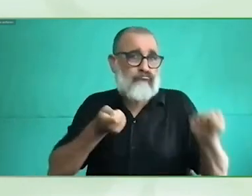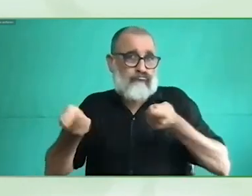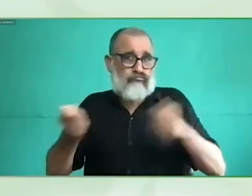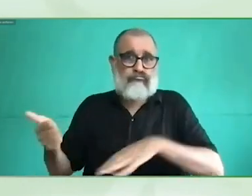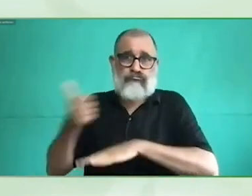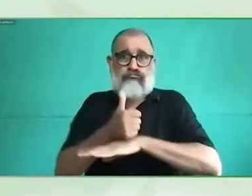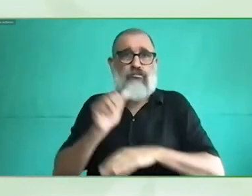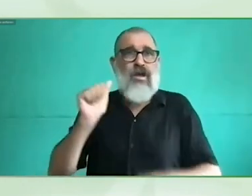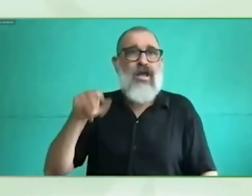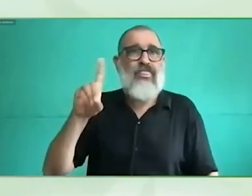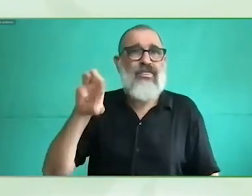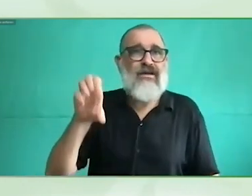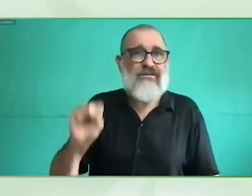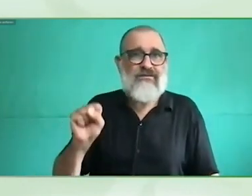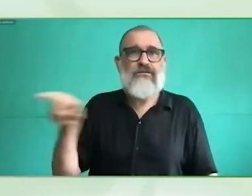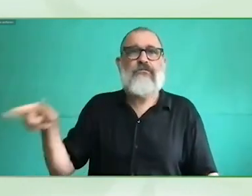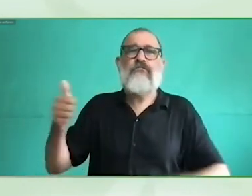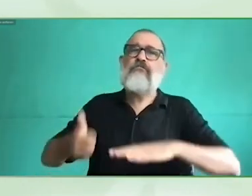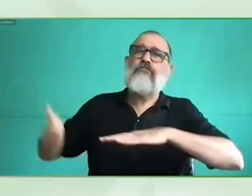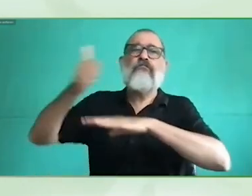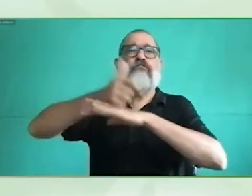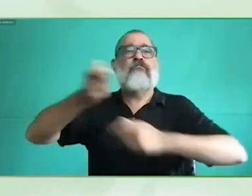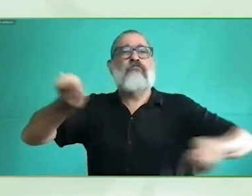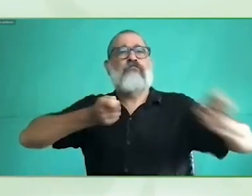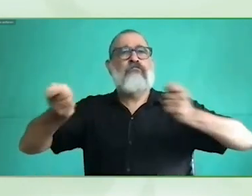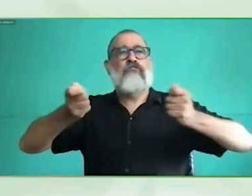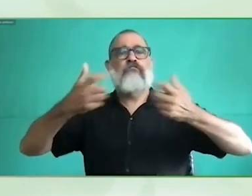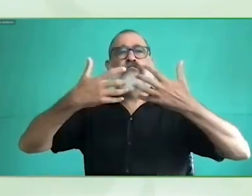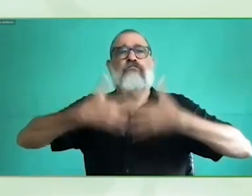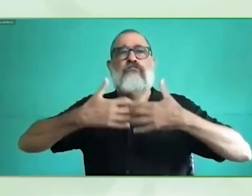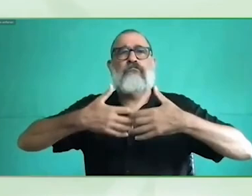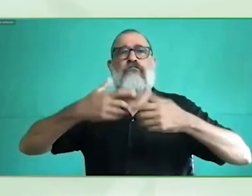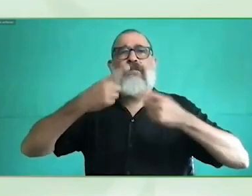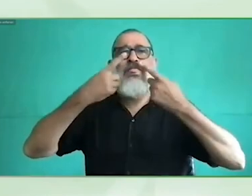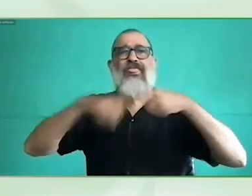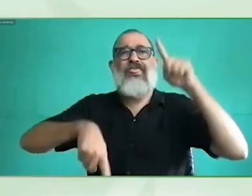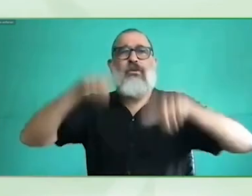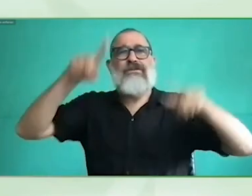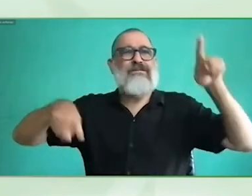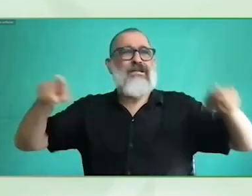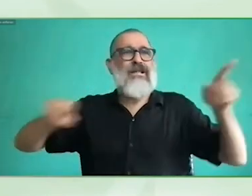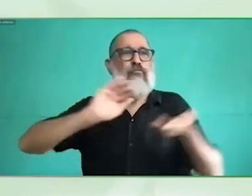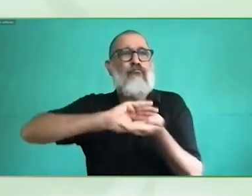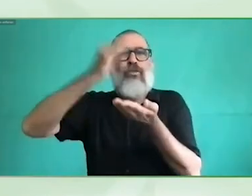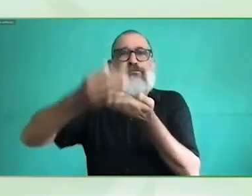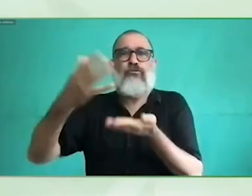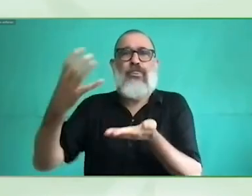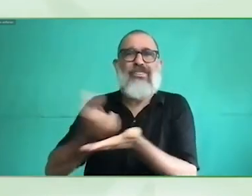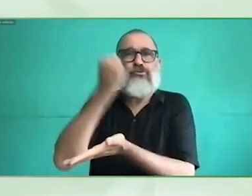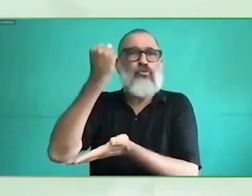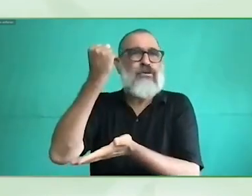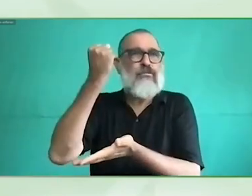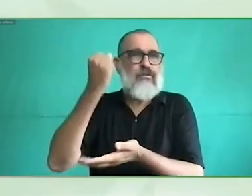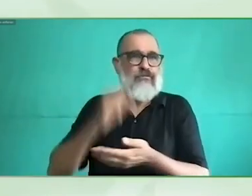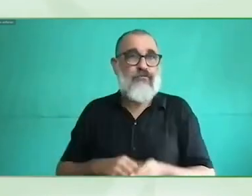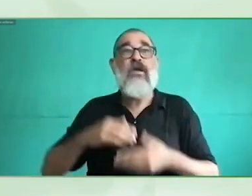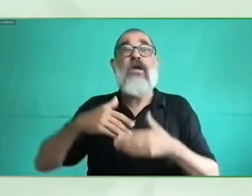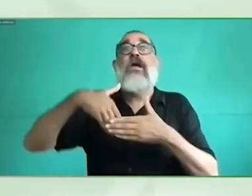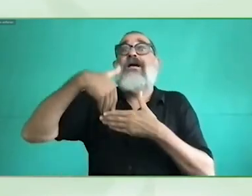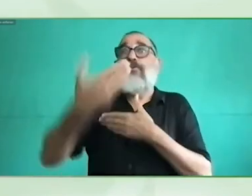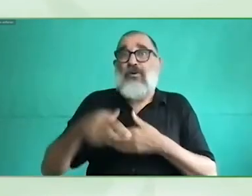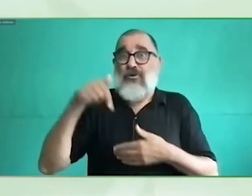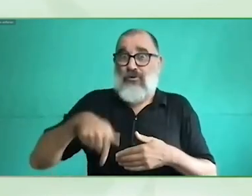descúbreme y luego de esta sesión tenemos una segunda sobre como las organizaciones pueden ayudar